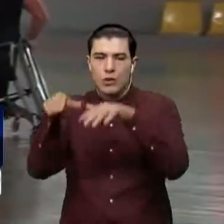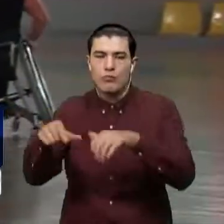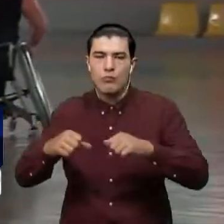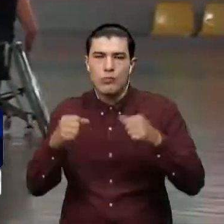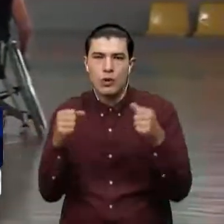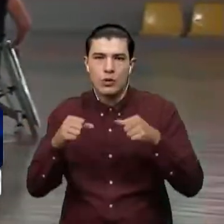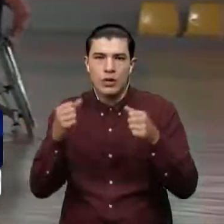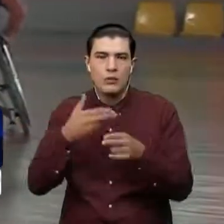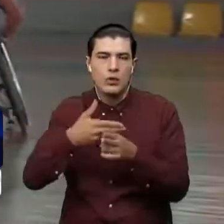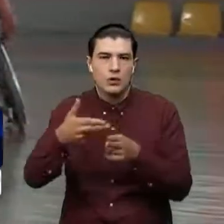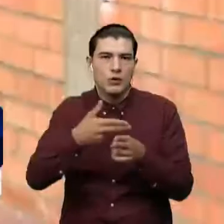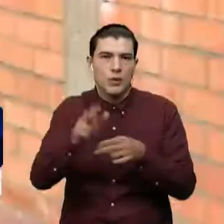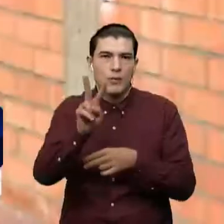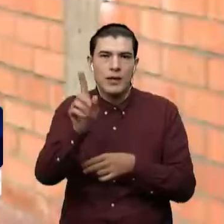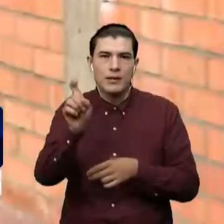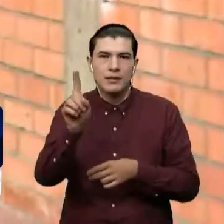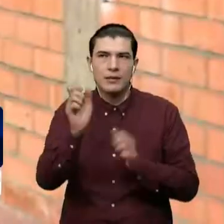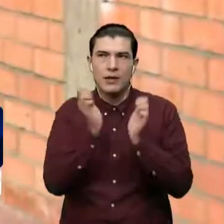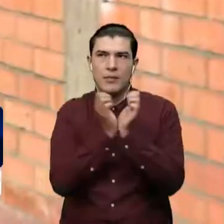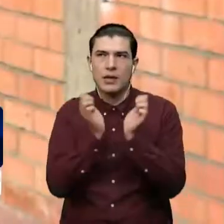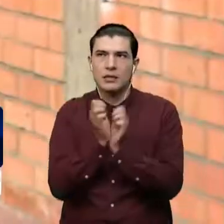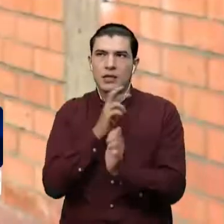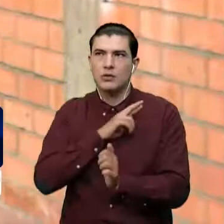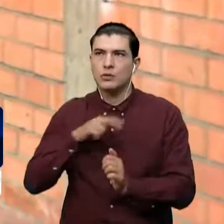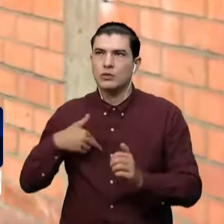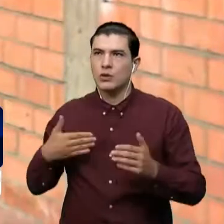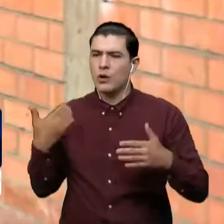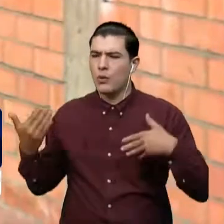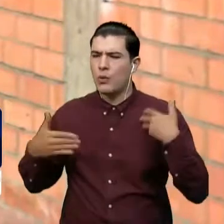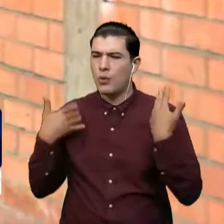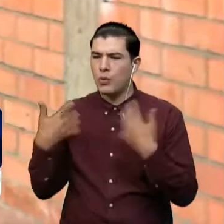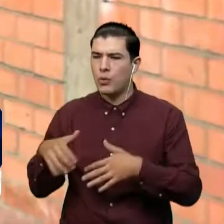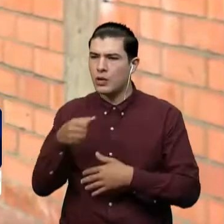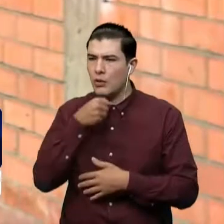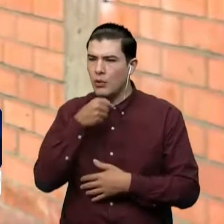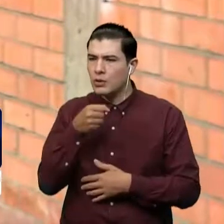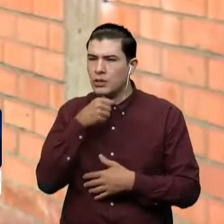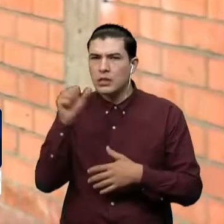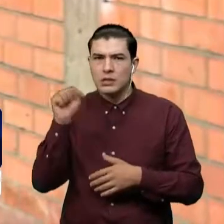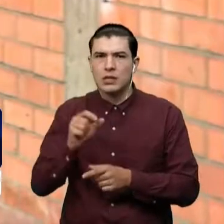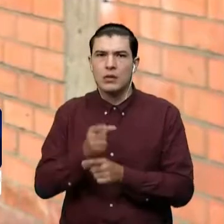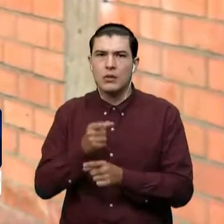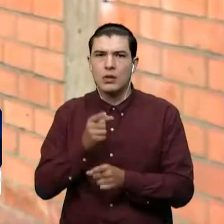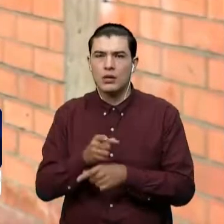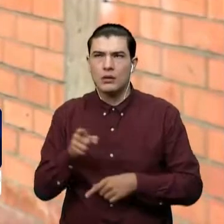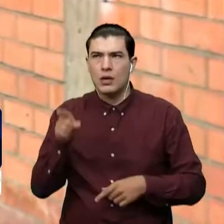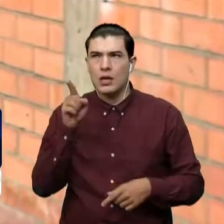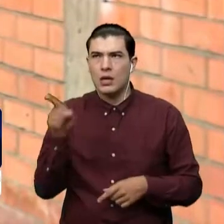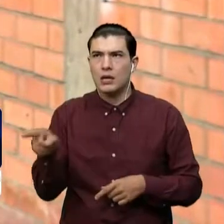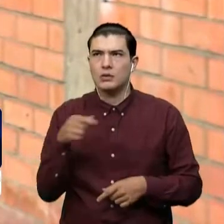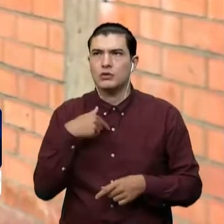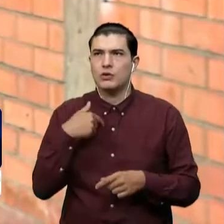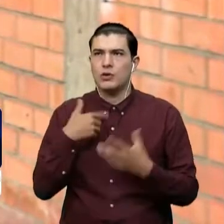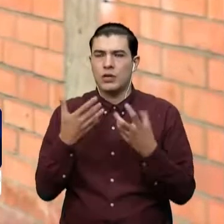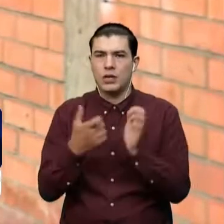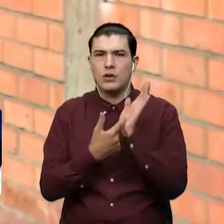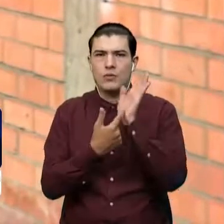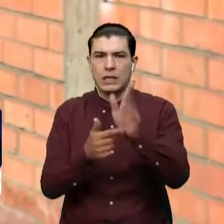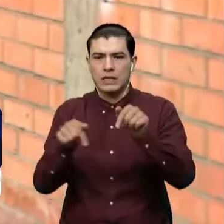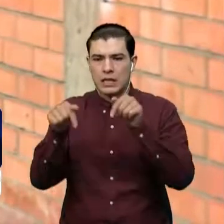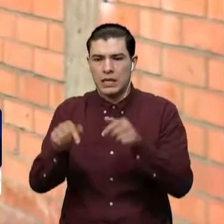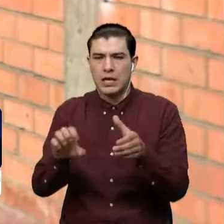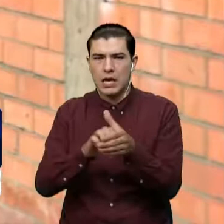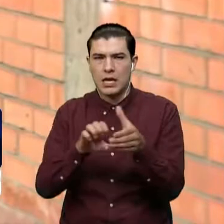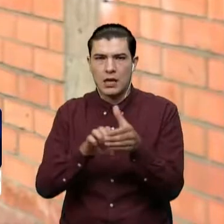desde el 26 de mayo es una grata noticia esa vez o que vengo demostrando en el equipo de